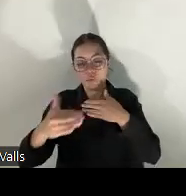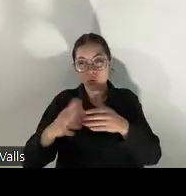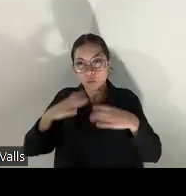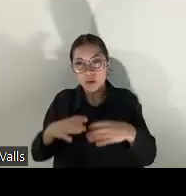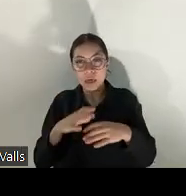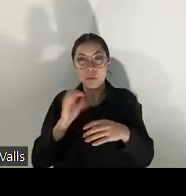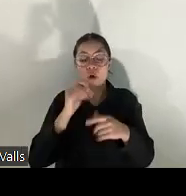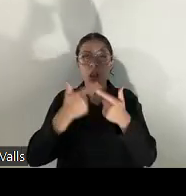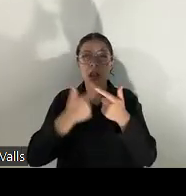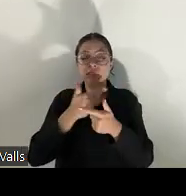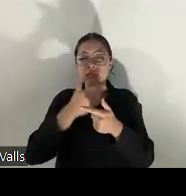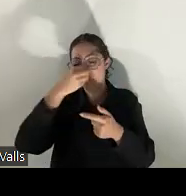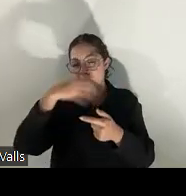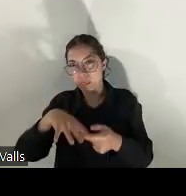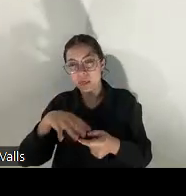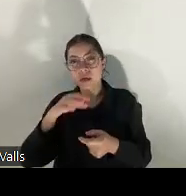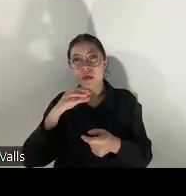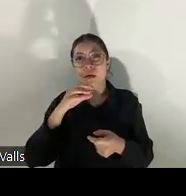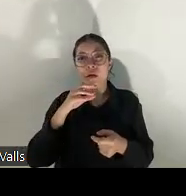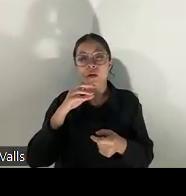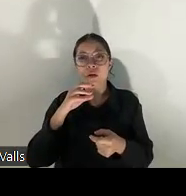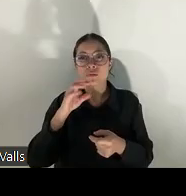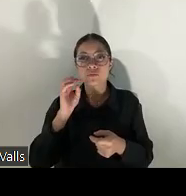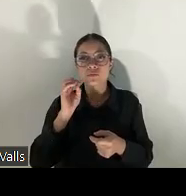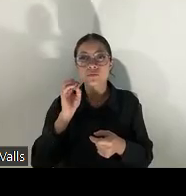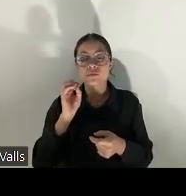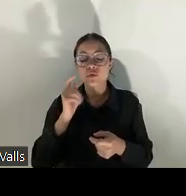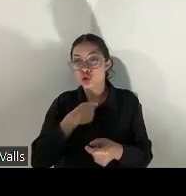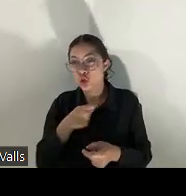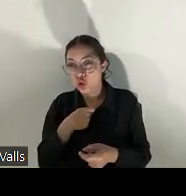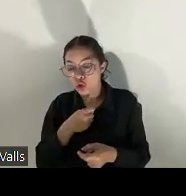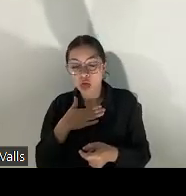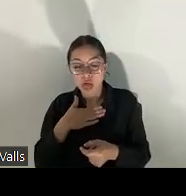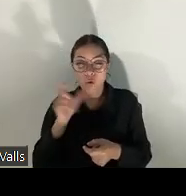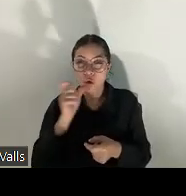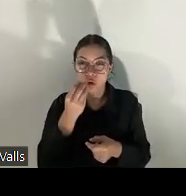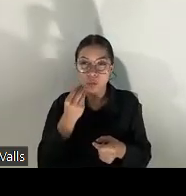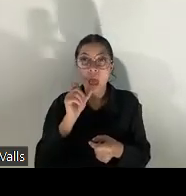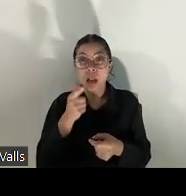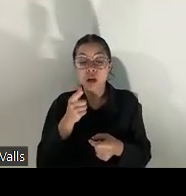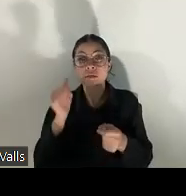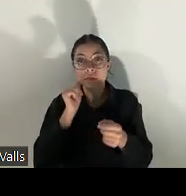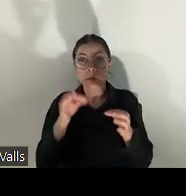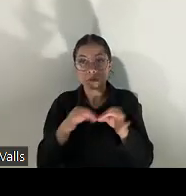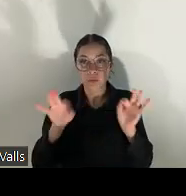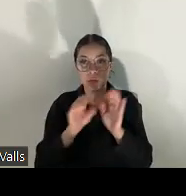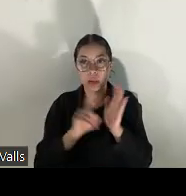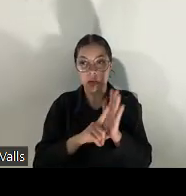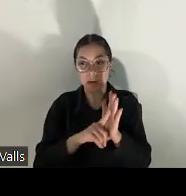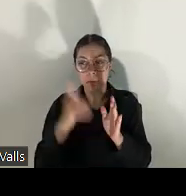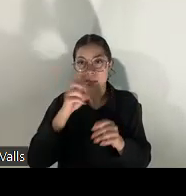por la nariz, tos, que se pongan ahorita al comer, son signos de alarma bien importantes que además nos